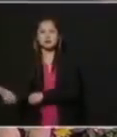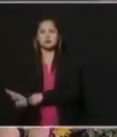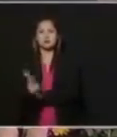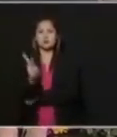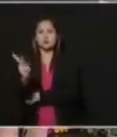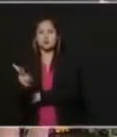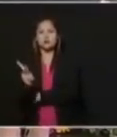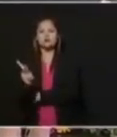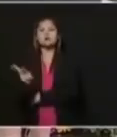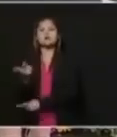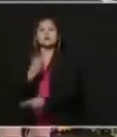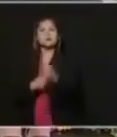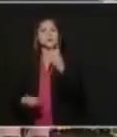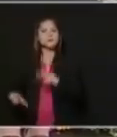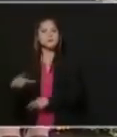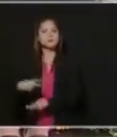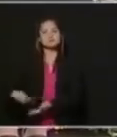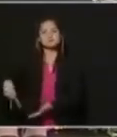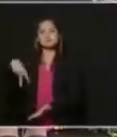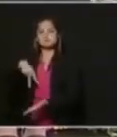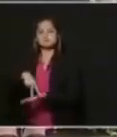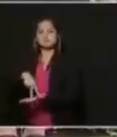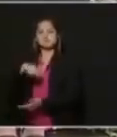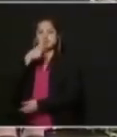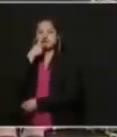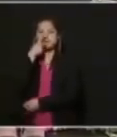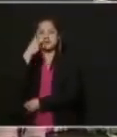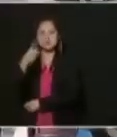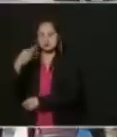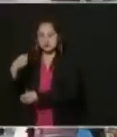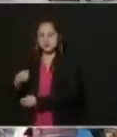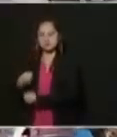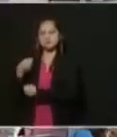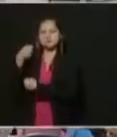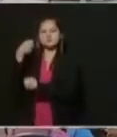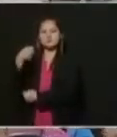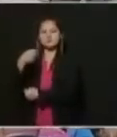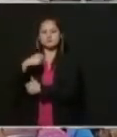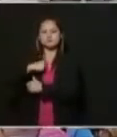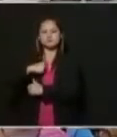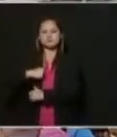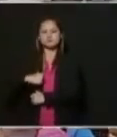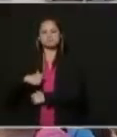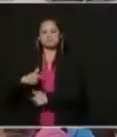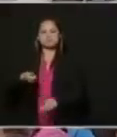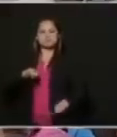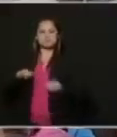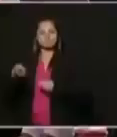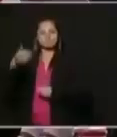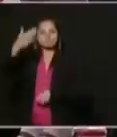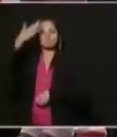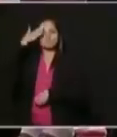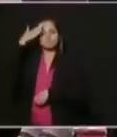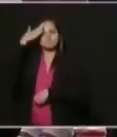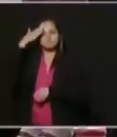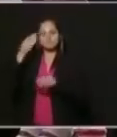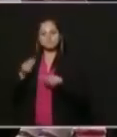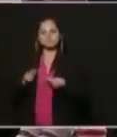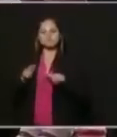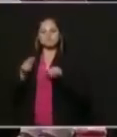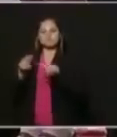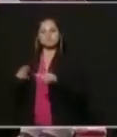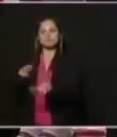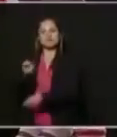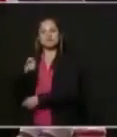a decirle: aquí está el bastón de mando, aquí está el símbolo con el